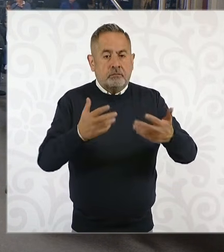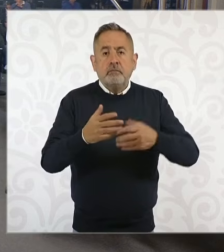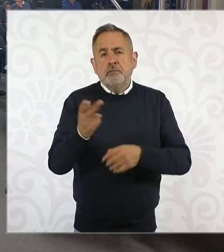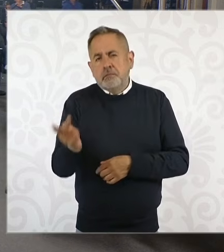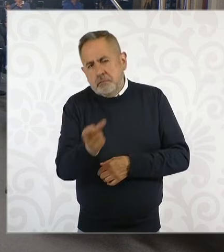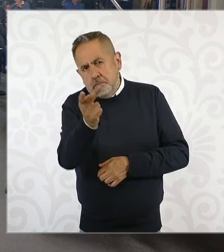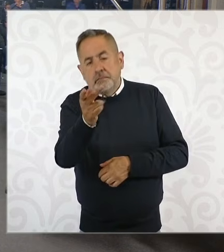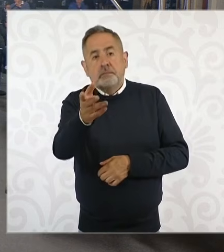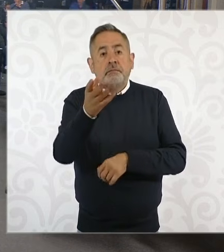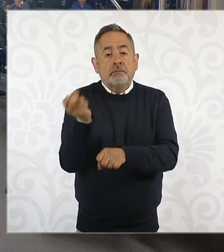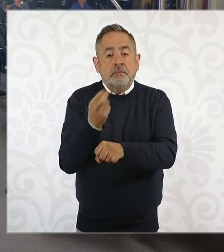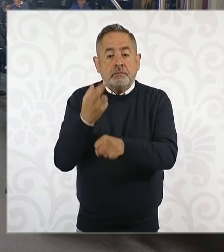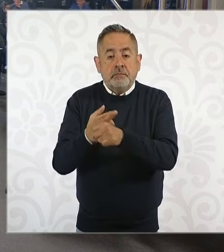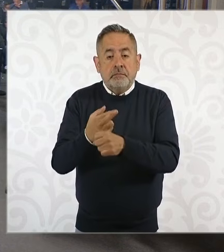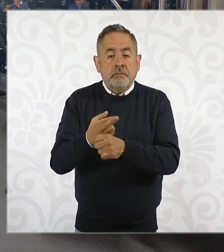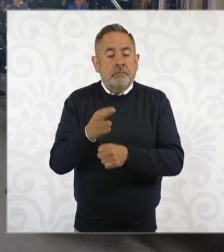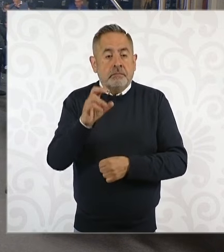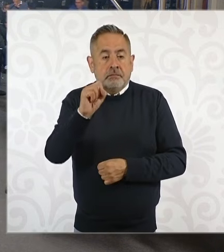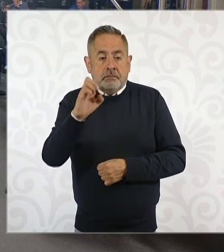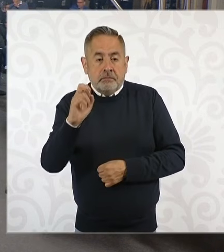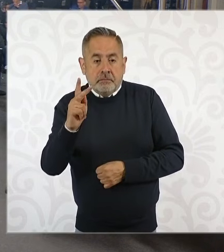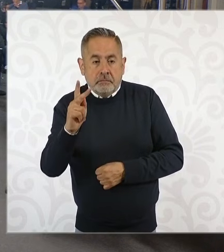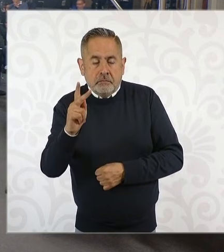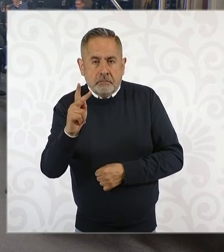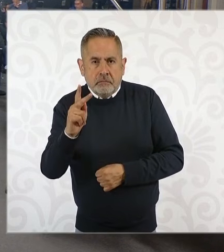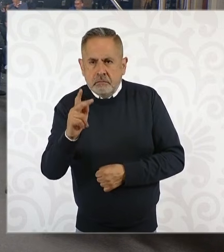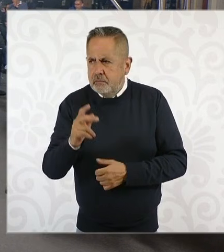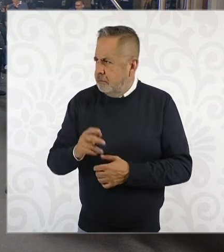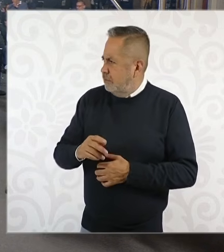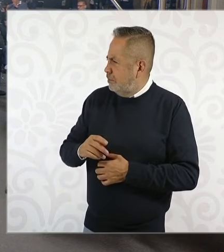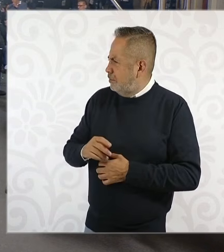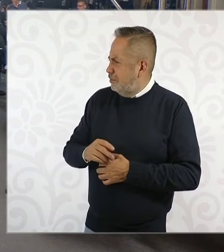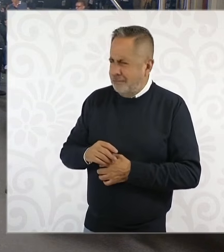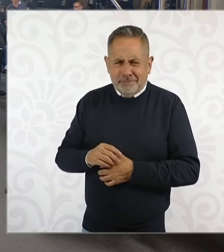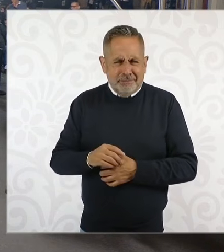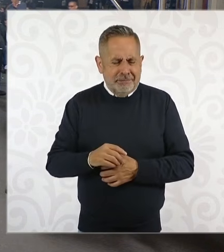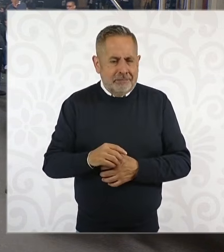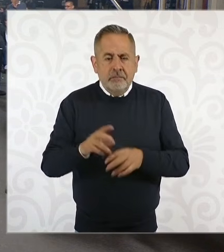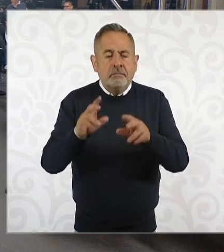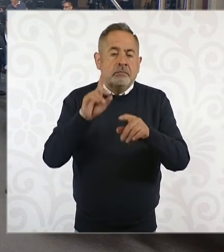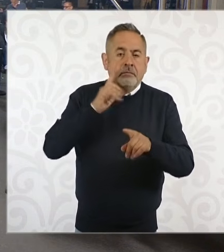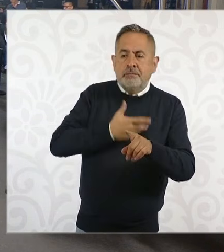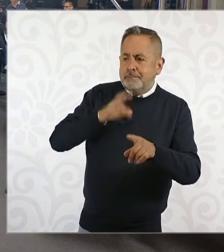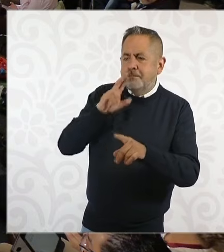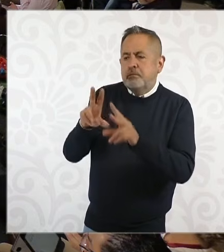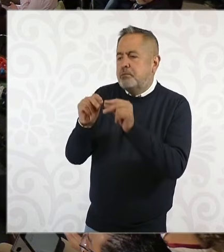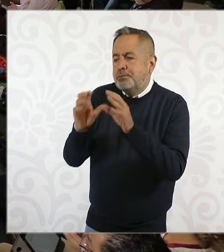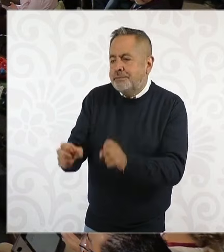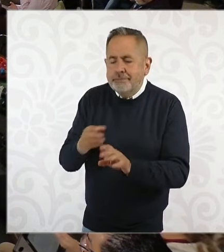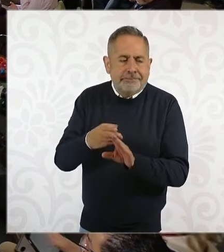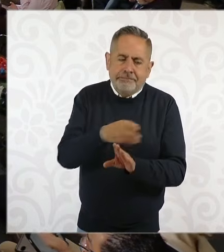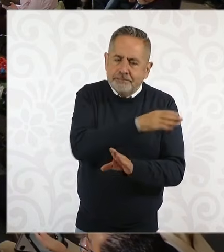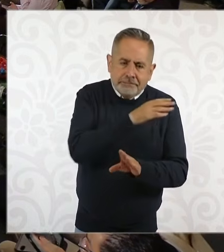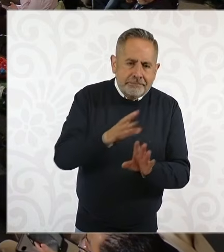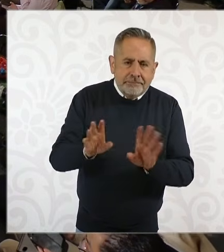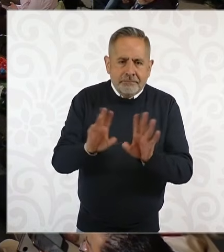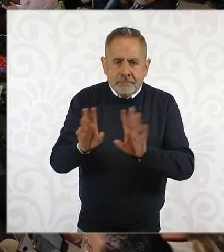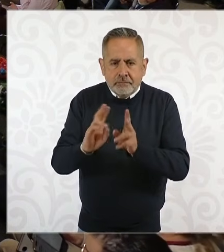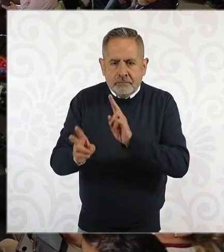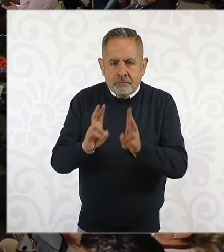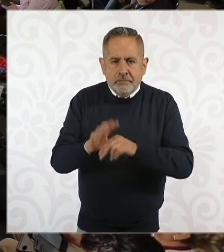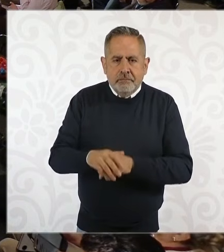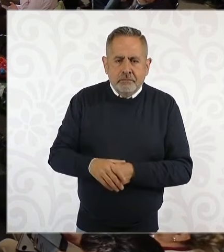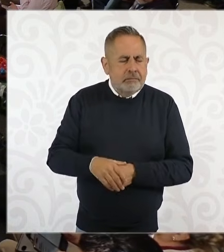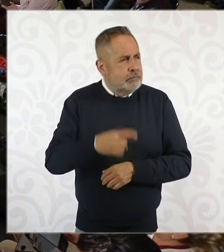de Educación. ¿Sí está el secretario? Bueno. No, estaba hace rato porque teníamos sí, algo lo pendiente aquí, que platicamos. A